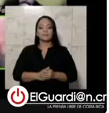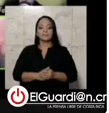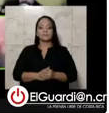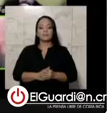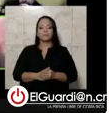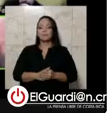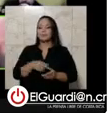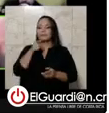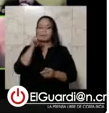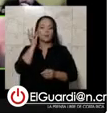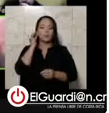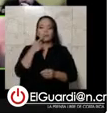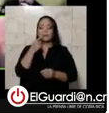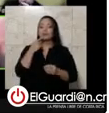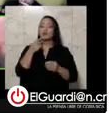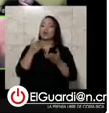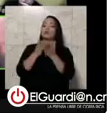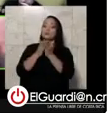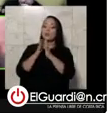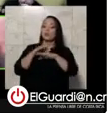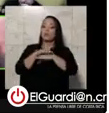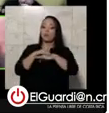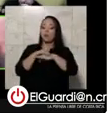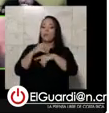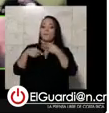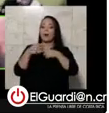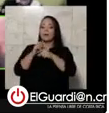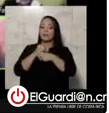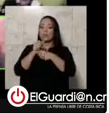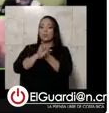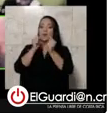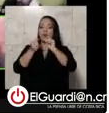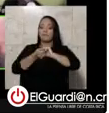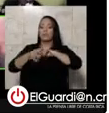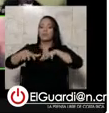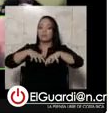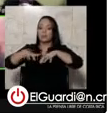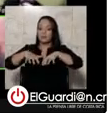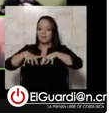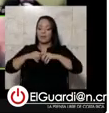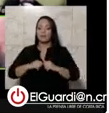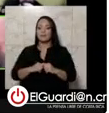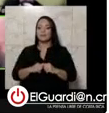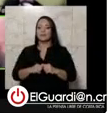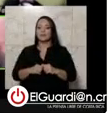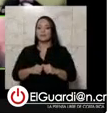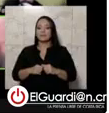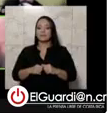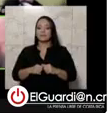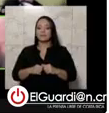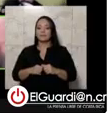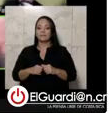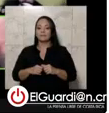Yo nada más quisiera solicitarles también que si se va a hacer un cambio en las actividades, que, bueno,